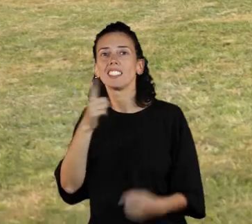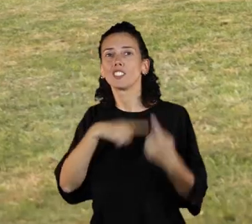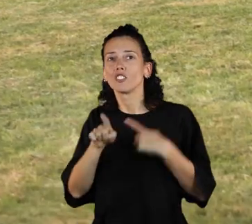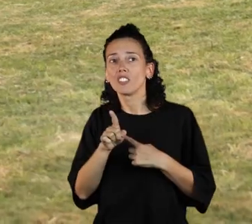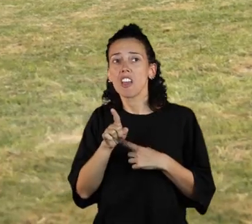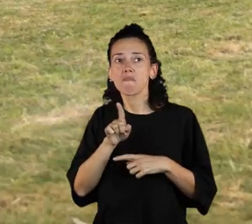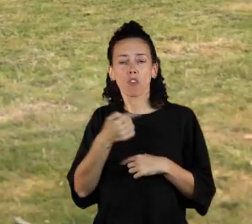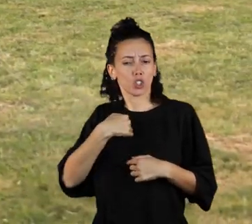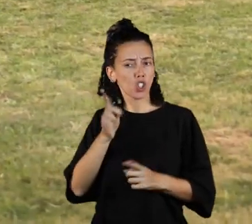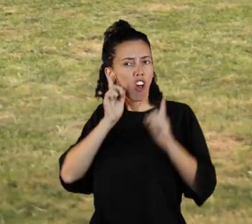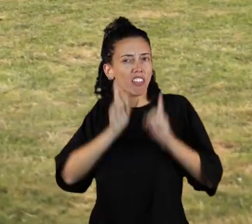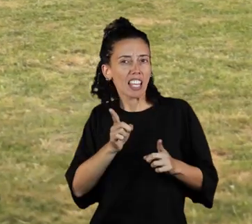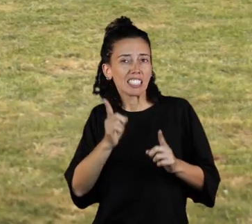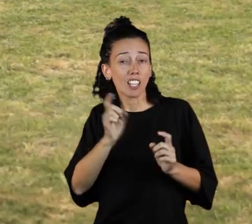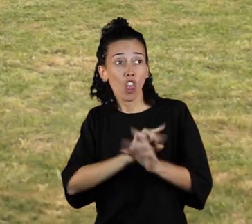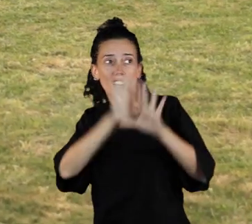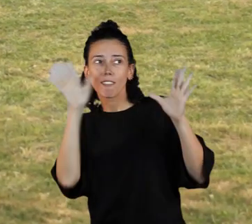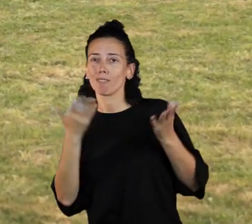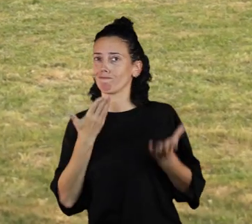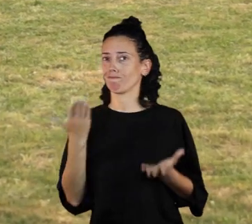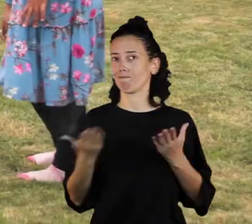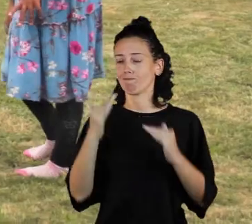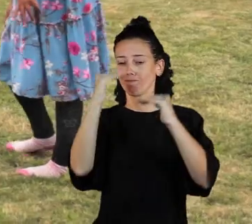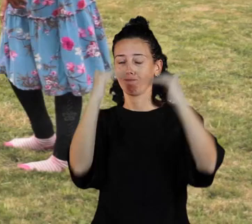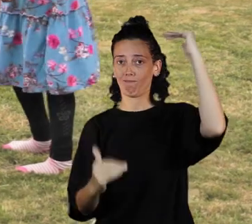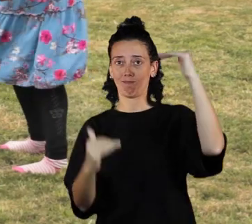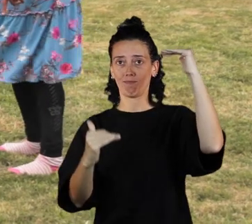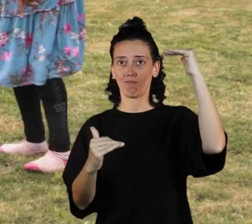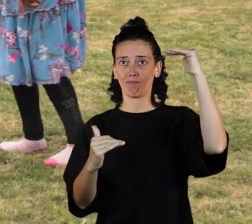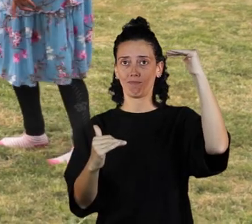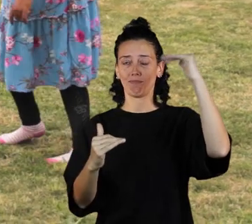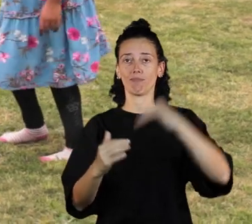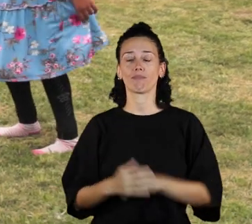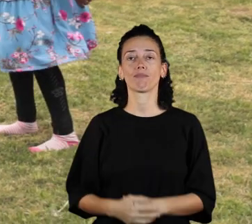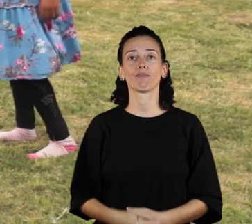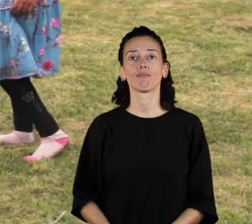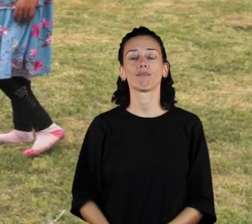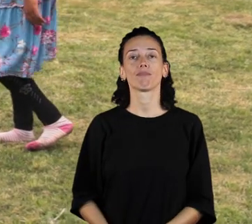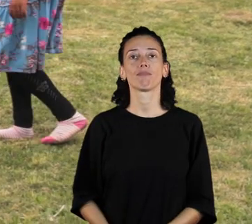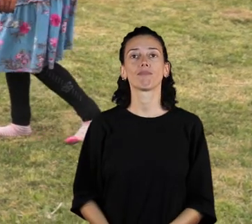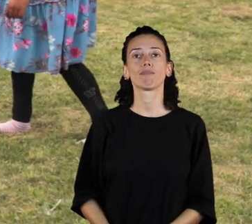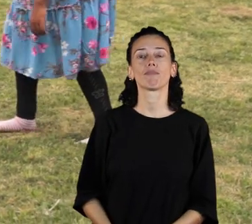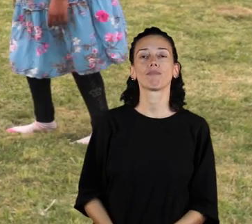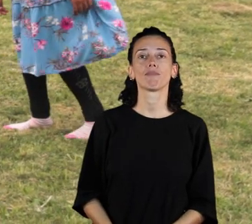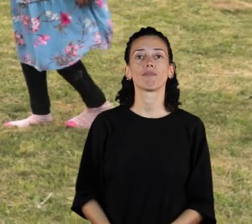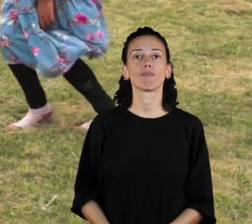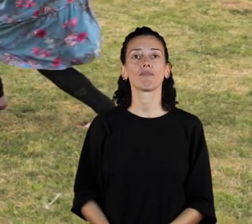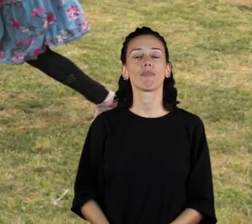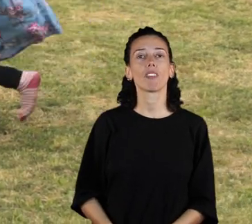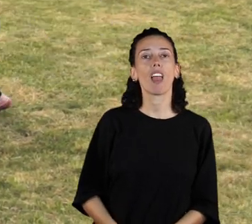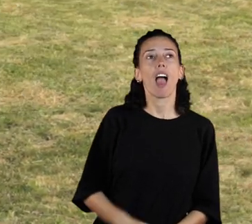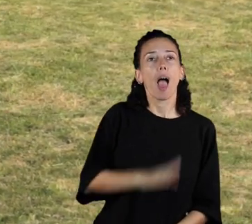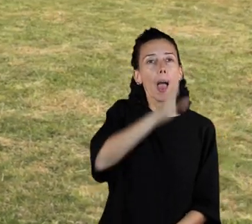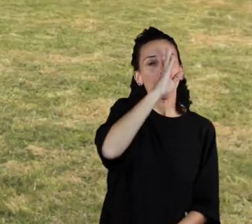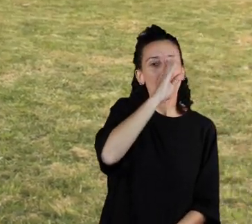es que hay una relación de asimetría. De la misma forma que aprendemos cómo tenemos